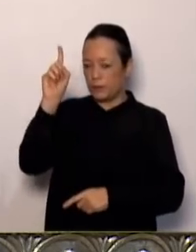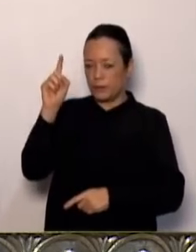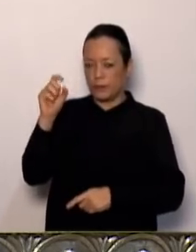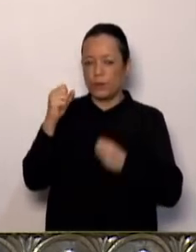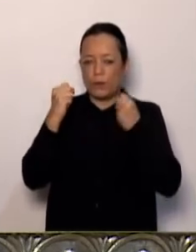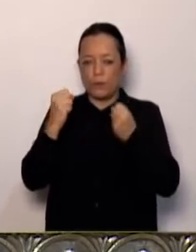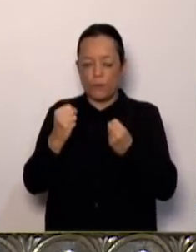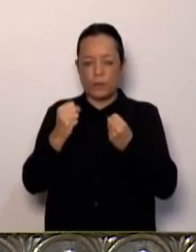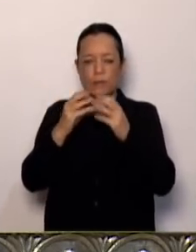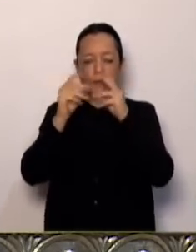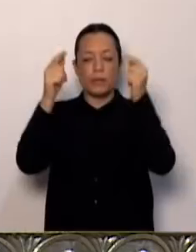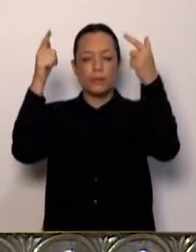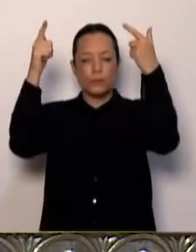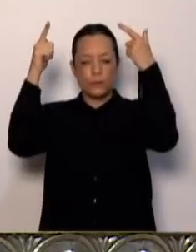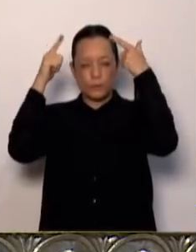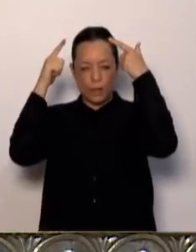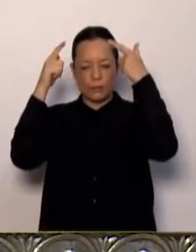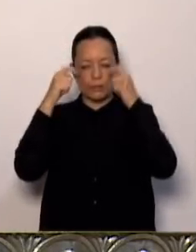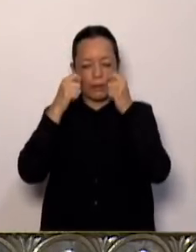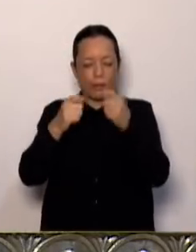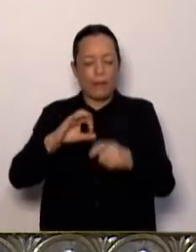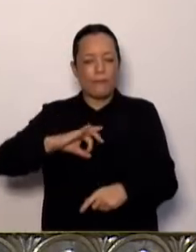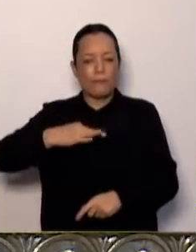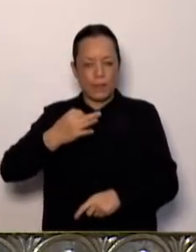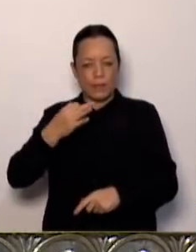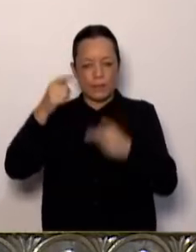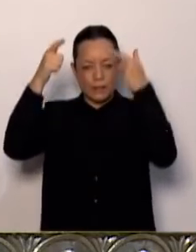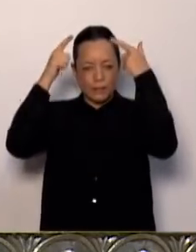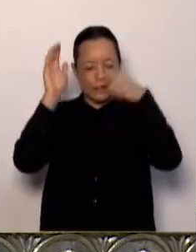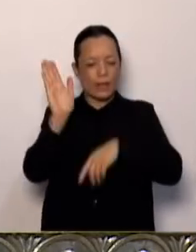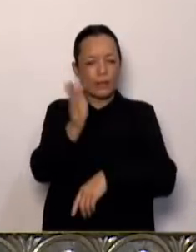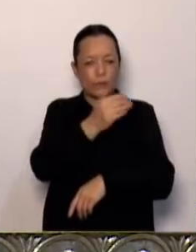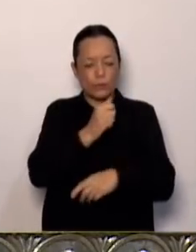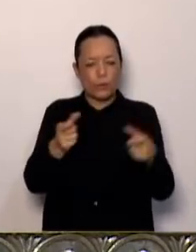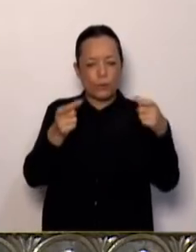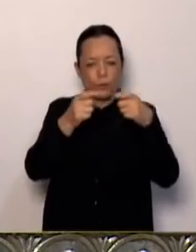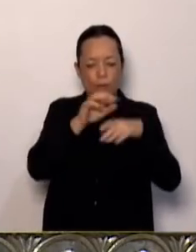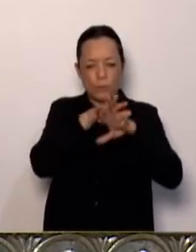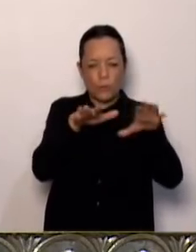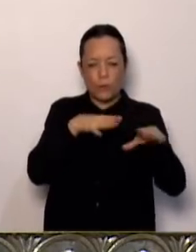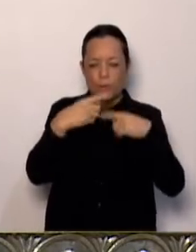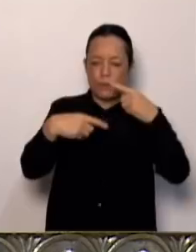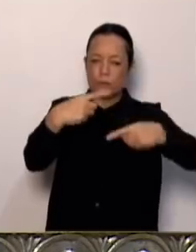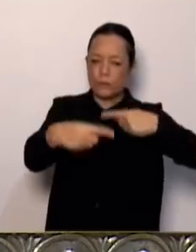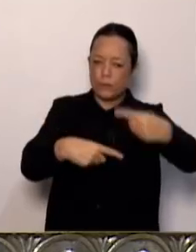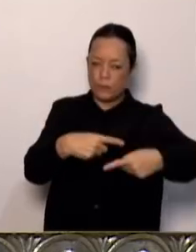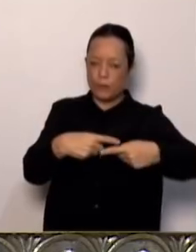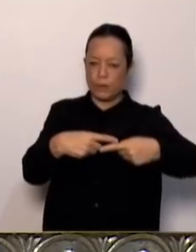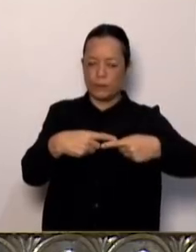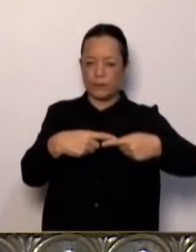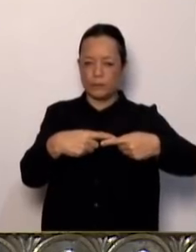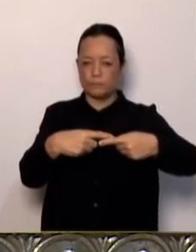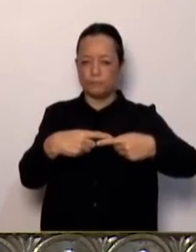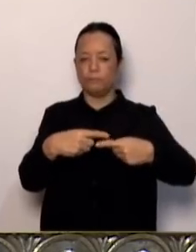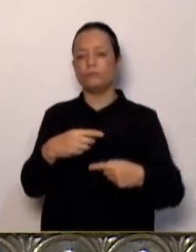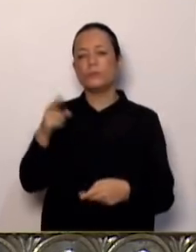del Espíritu Santo, das vida y santificas todo, y congregas a tu pueblo sin cesar, para que ofrezca en tu honor